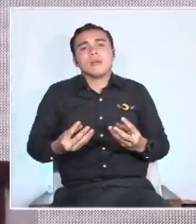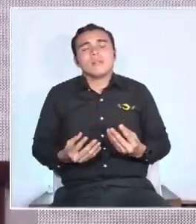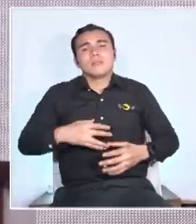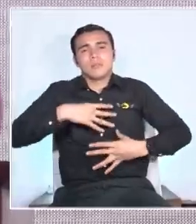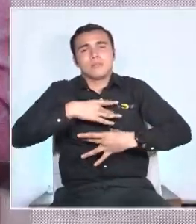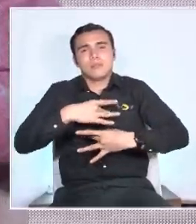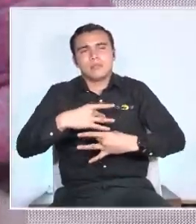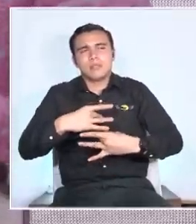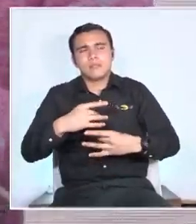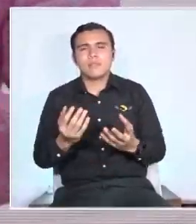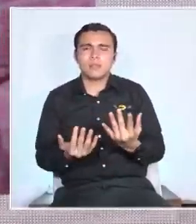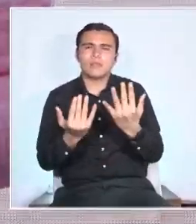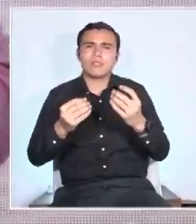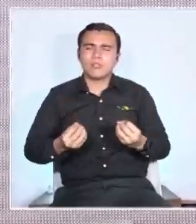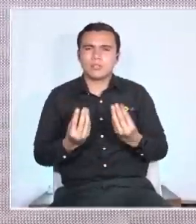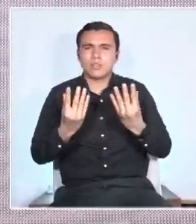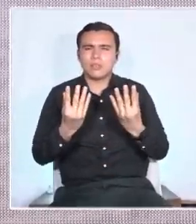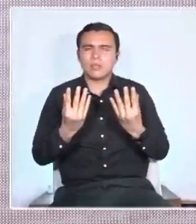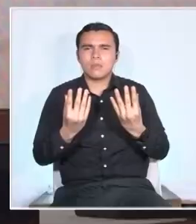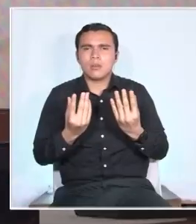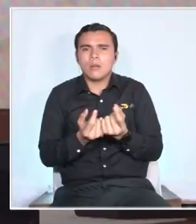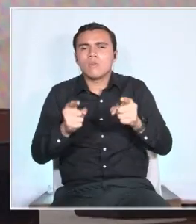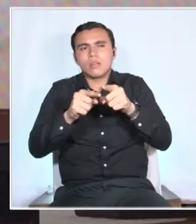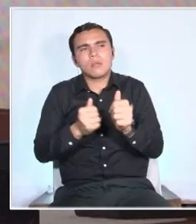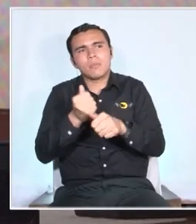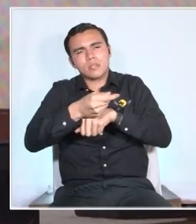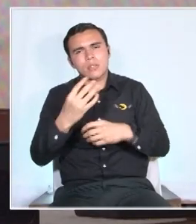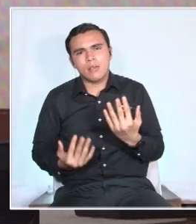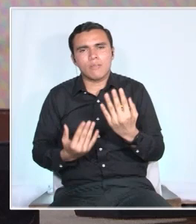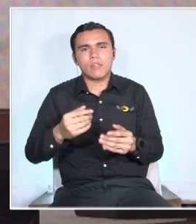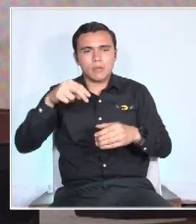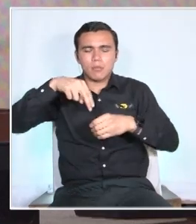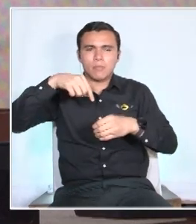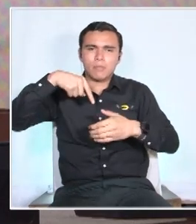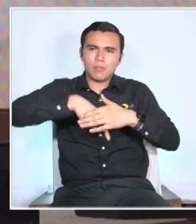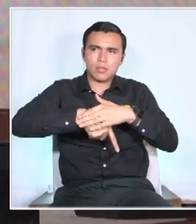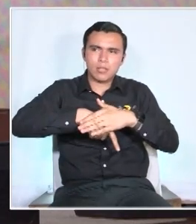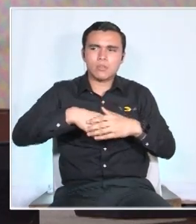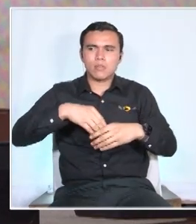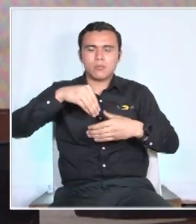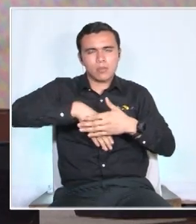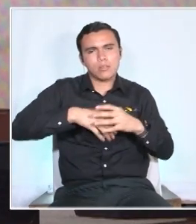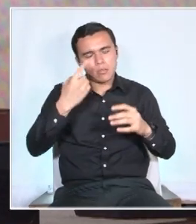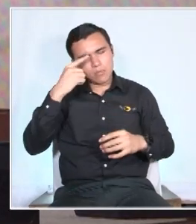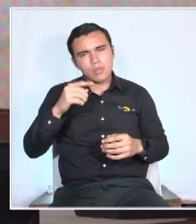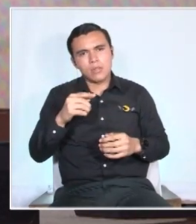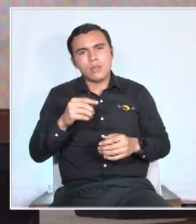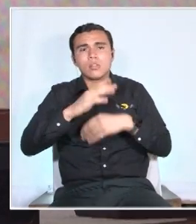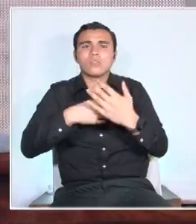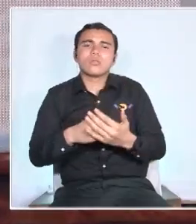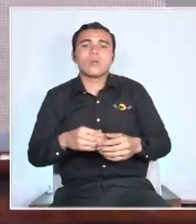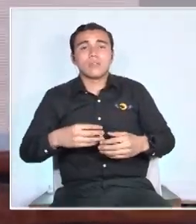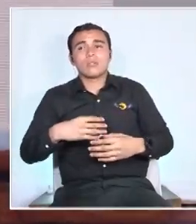encendido. Aleluya. ¿Sabes qué pasa cuando tienes el fuego metido por dentro? Tú siempre vas a querer que otros también